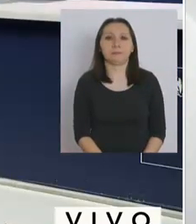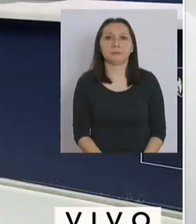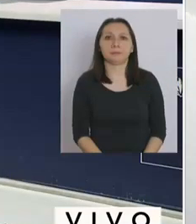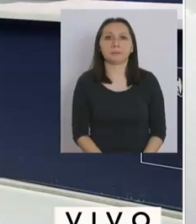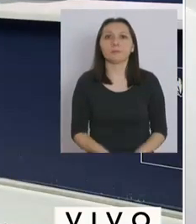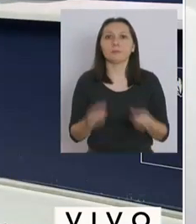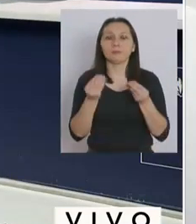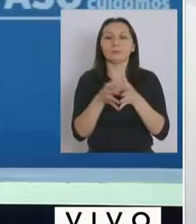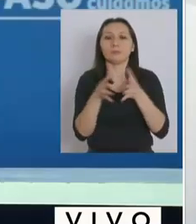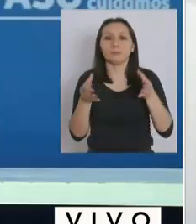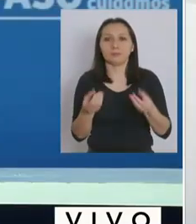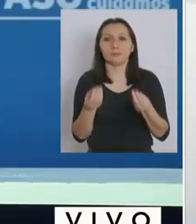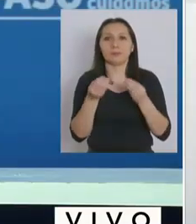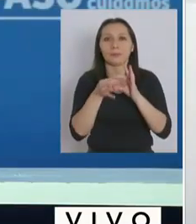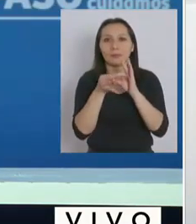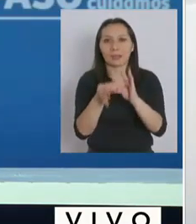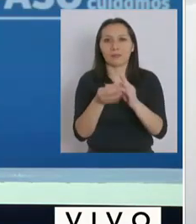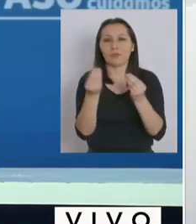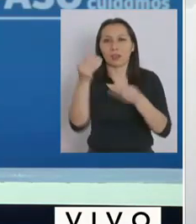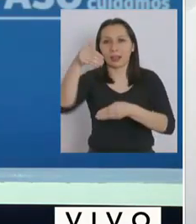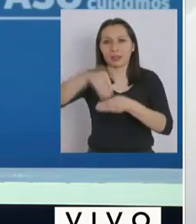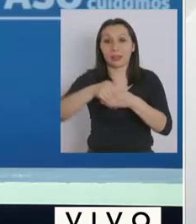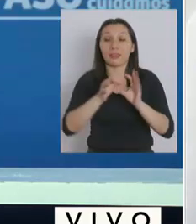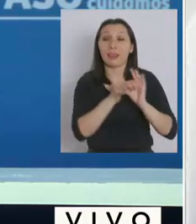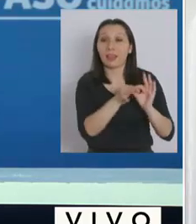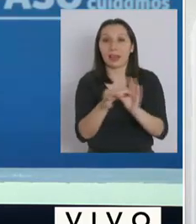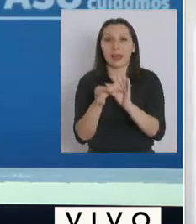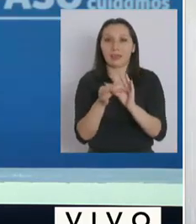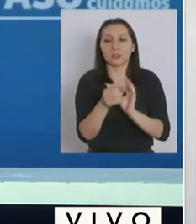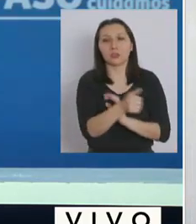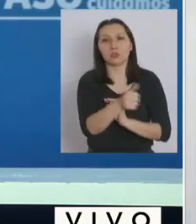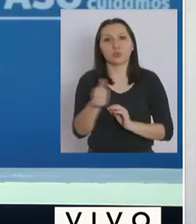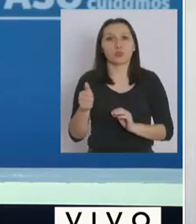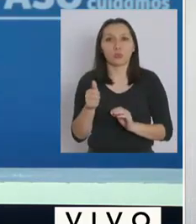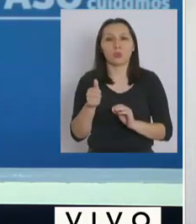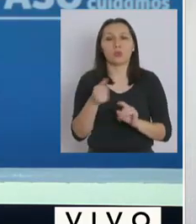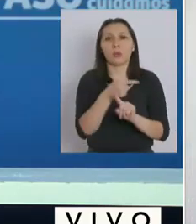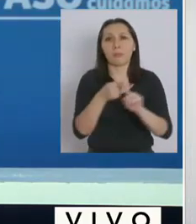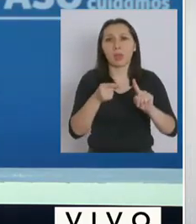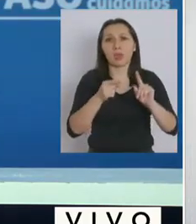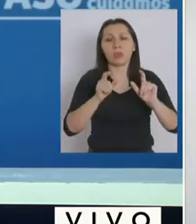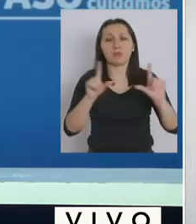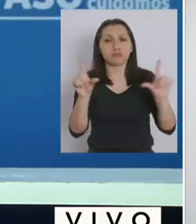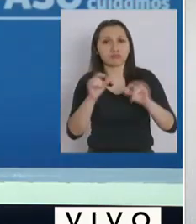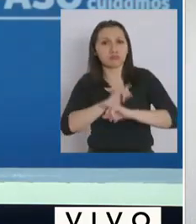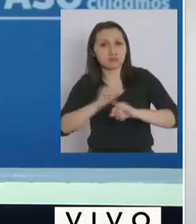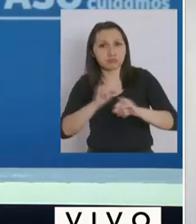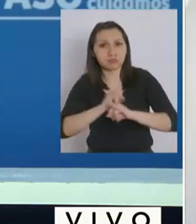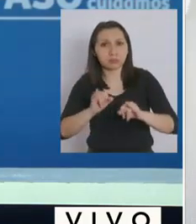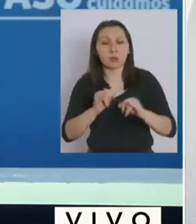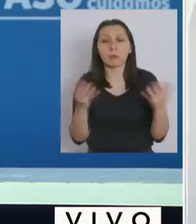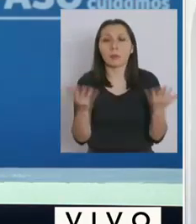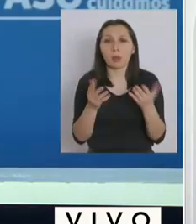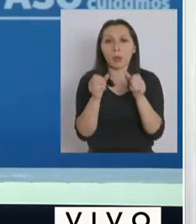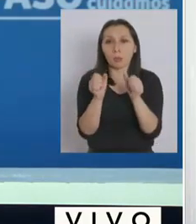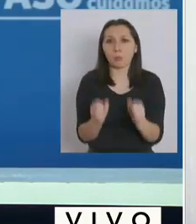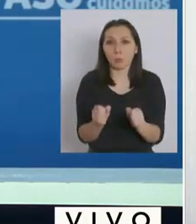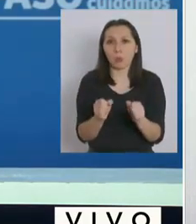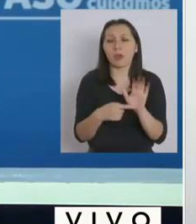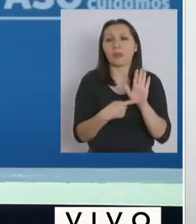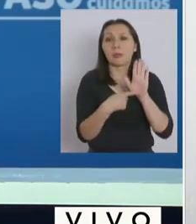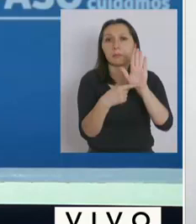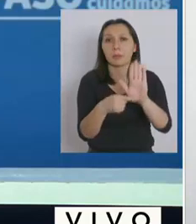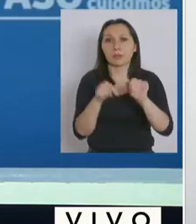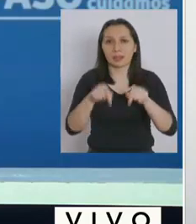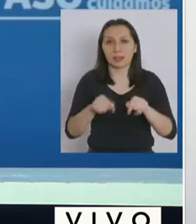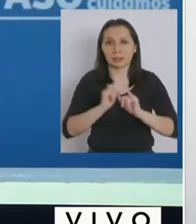Bueno, muchas gracias, muy buenas tardes. Agradecemos a todos los medios de comunicación por presentar